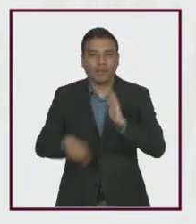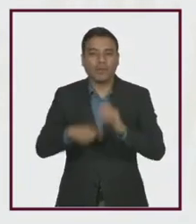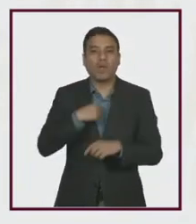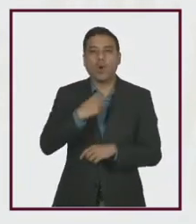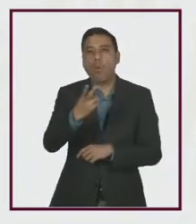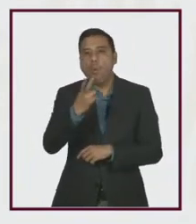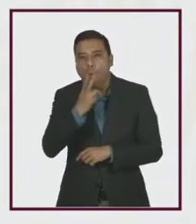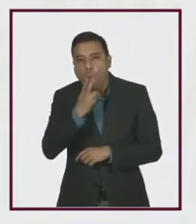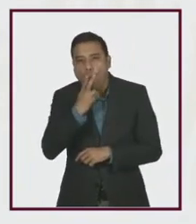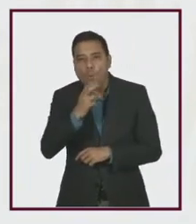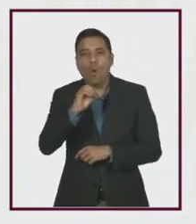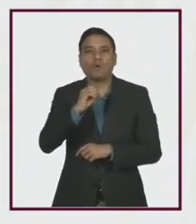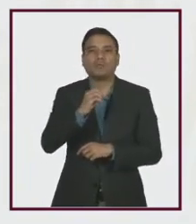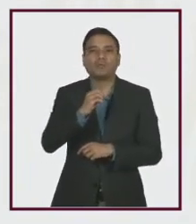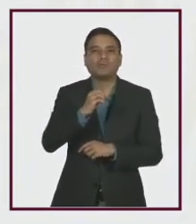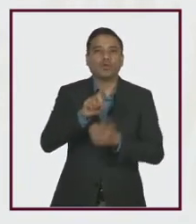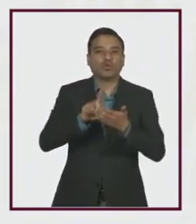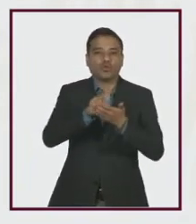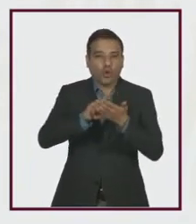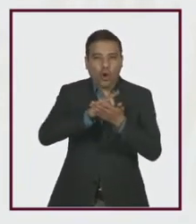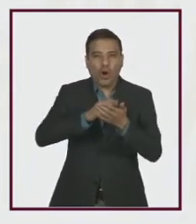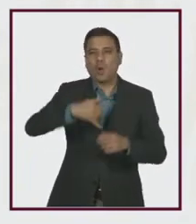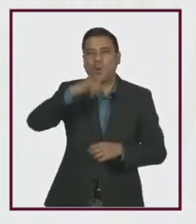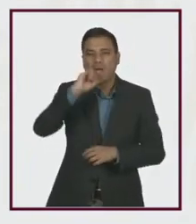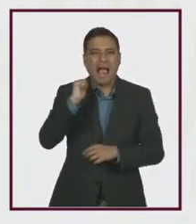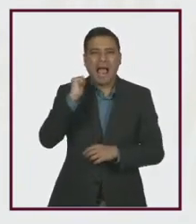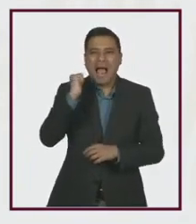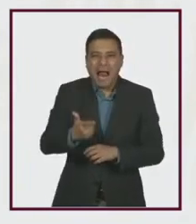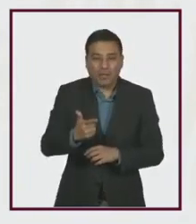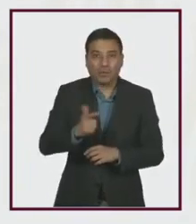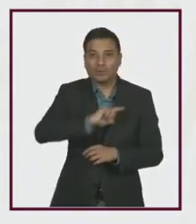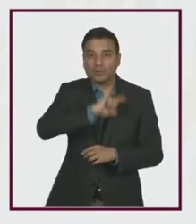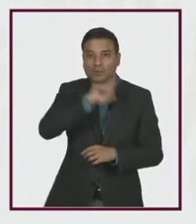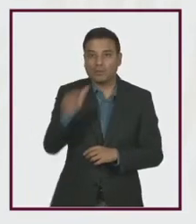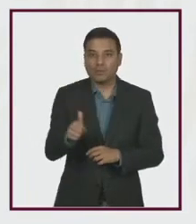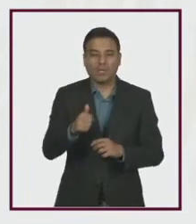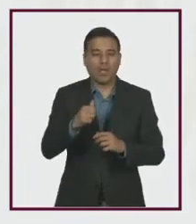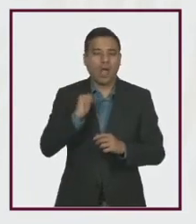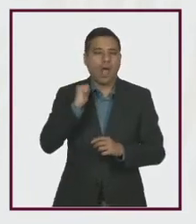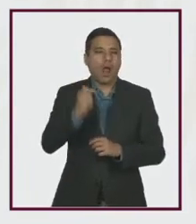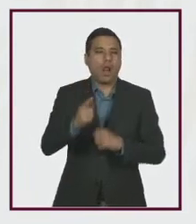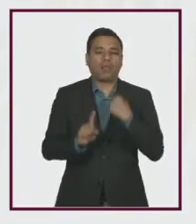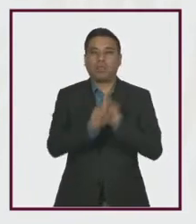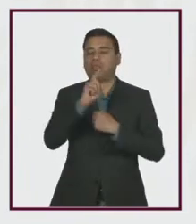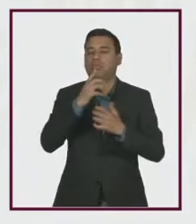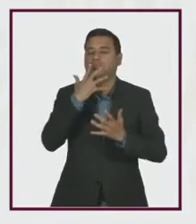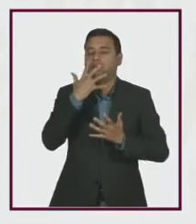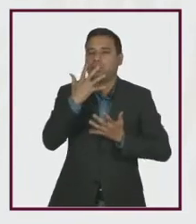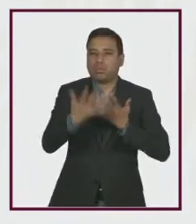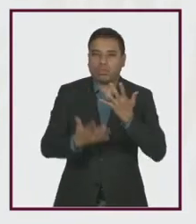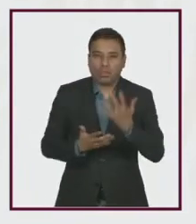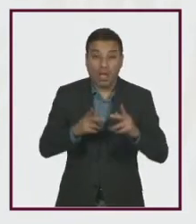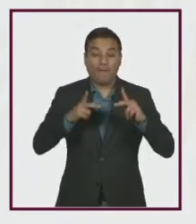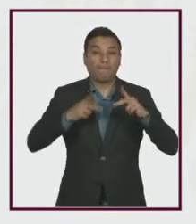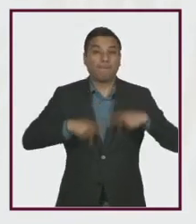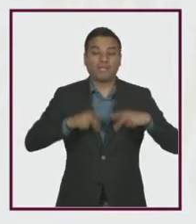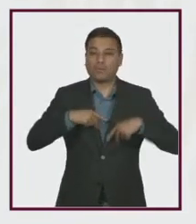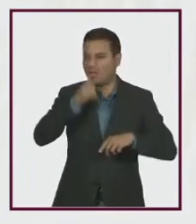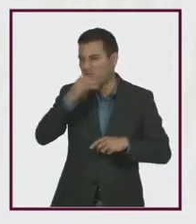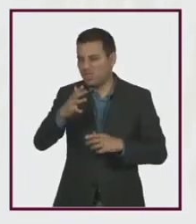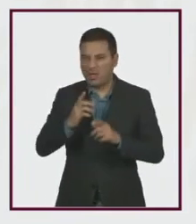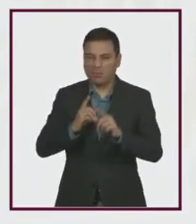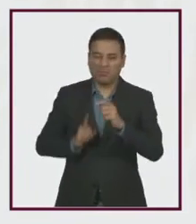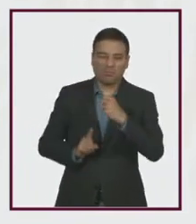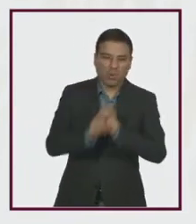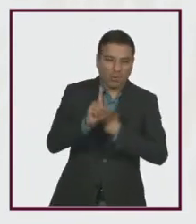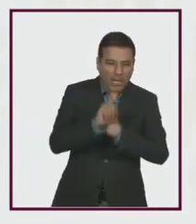tener un efecto negativo en alguna circunstancia, con las personas con las que estaba, en mi cuerpo como tal, se me